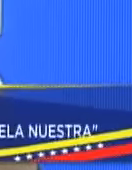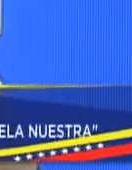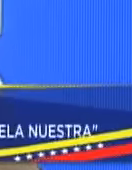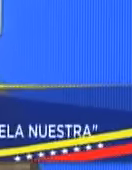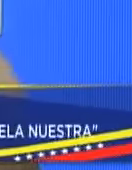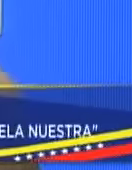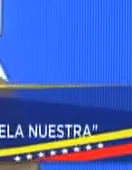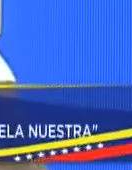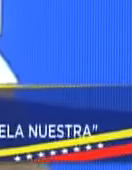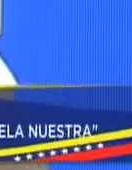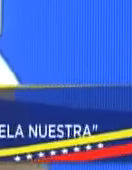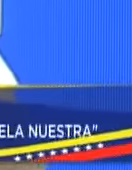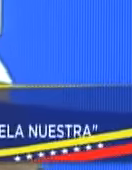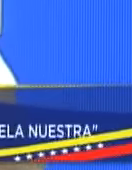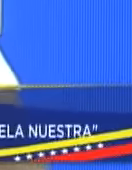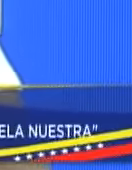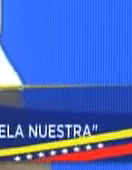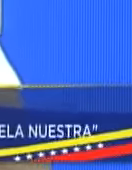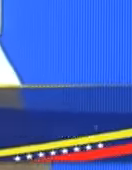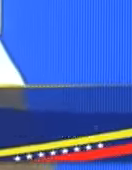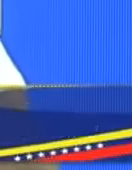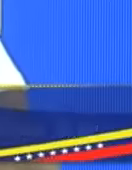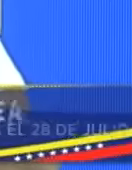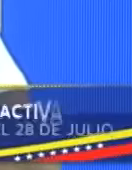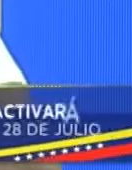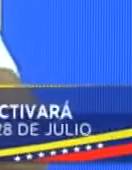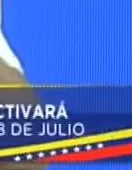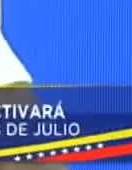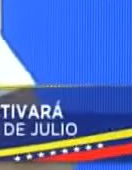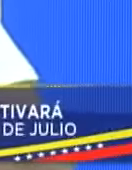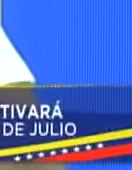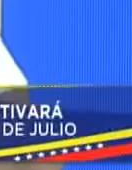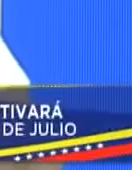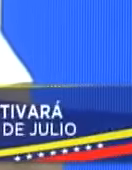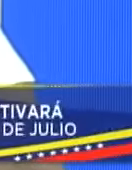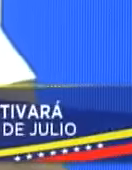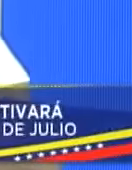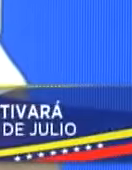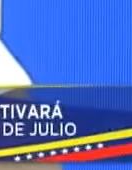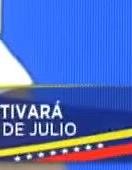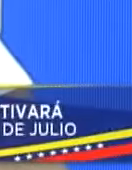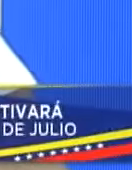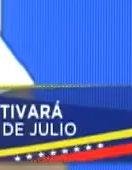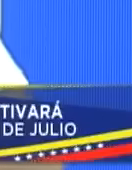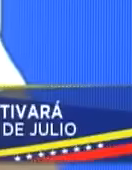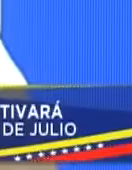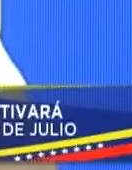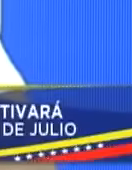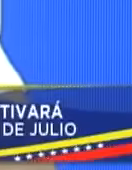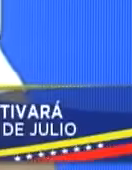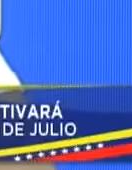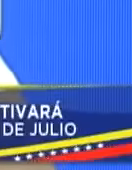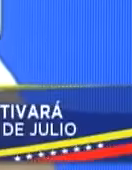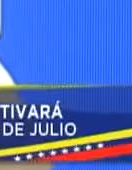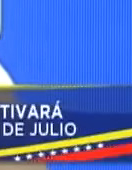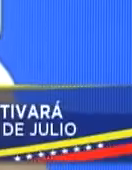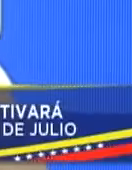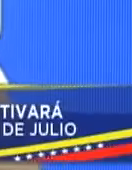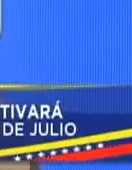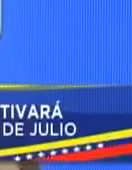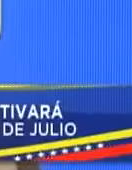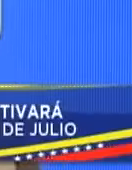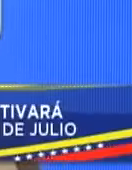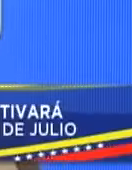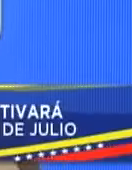pueblo. Es un proyecto nacional, es un proyecto de los venezolanos para los venezolanos. Y eso es una diferencia sustancial. Y